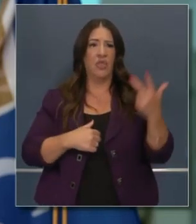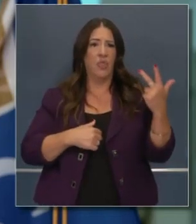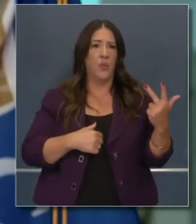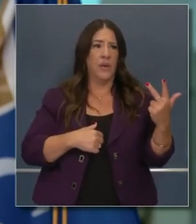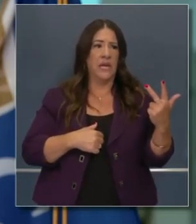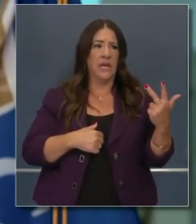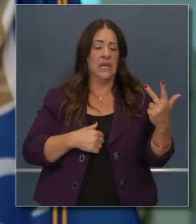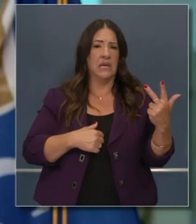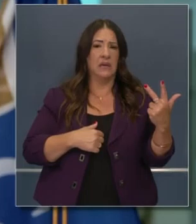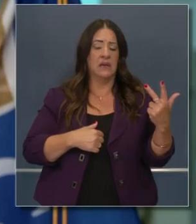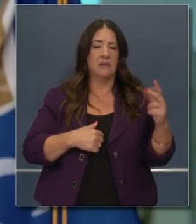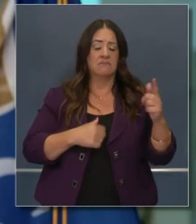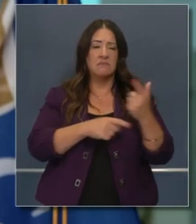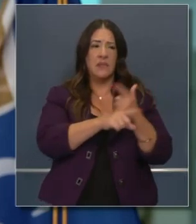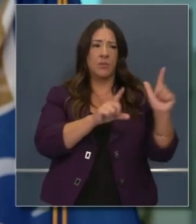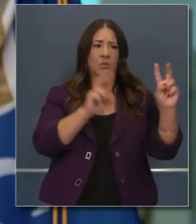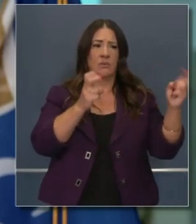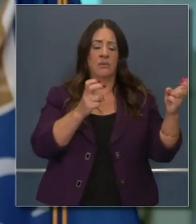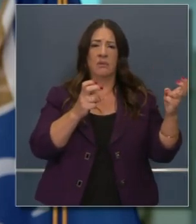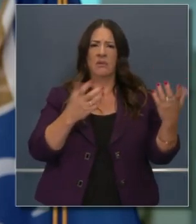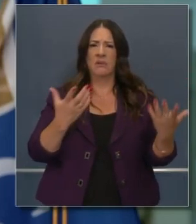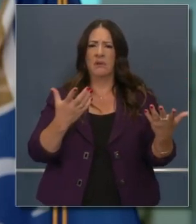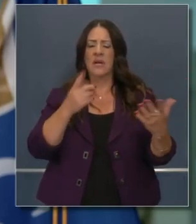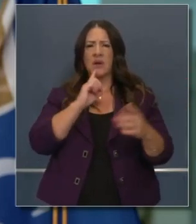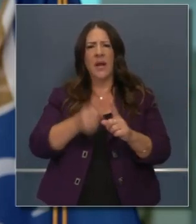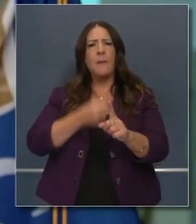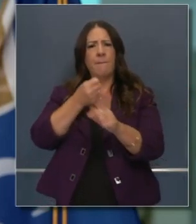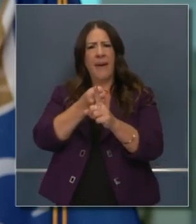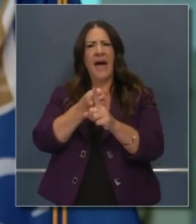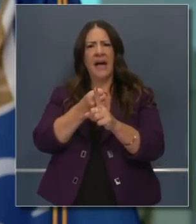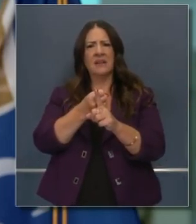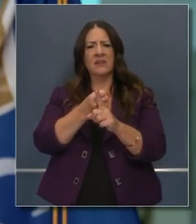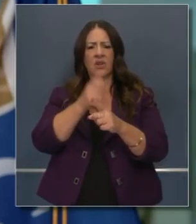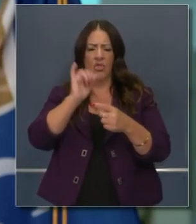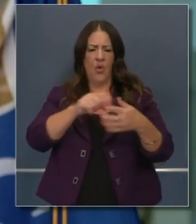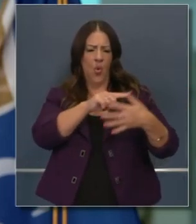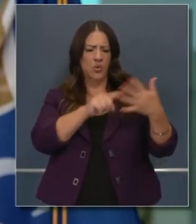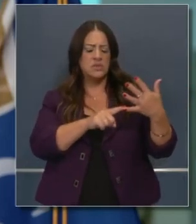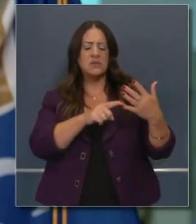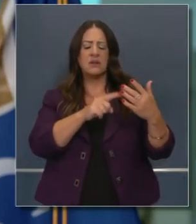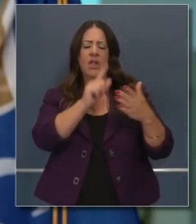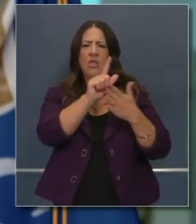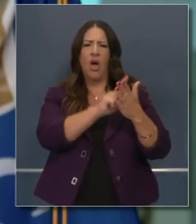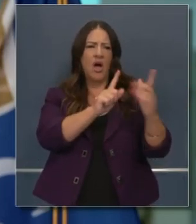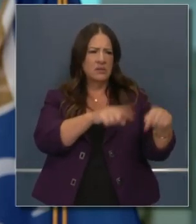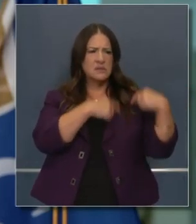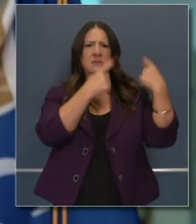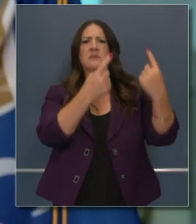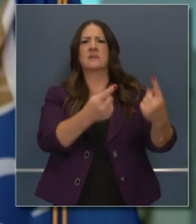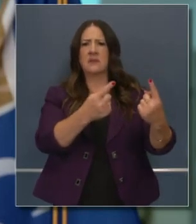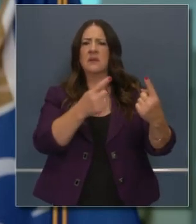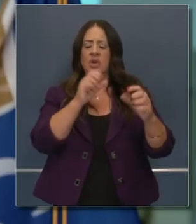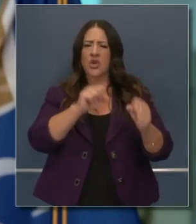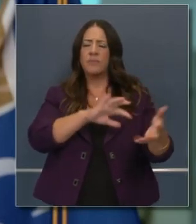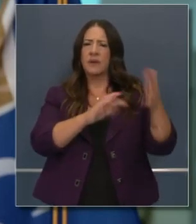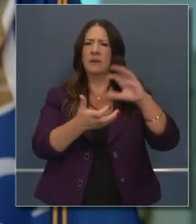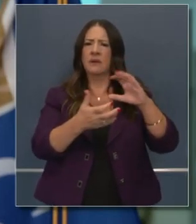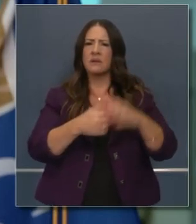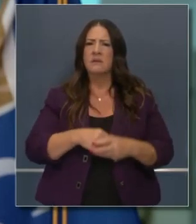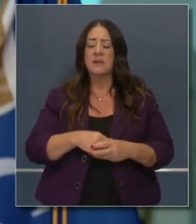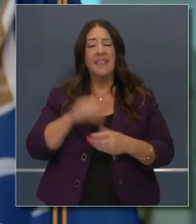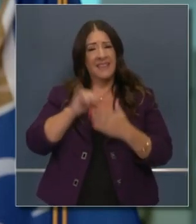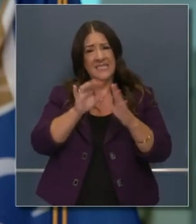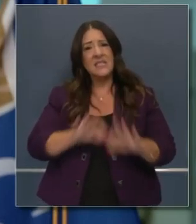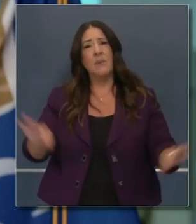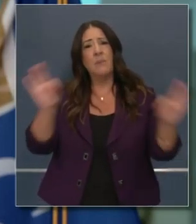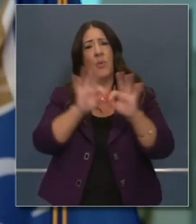63, la mayoría pueden impactar en todas estas cuestiones en la legislatura. Así